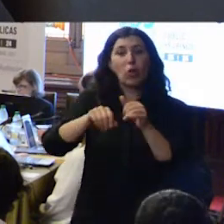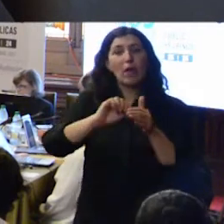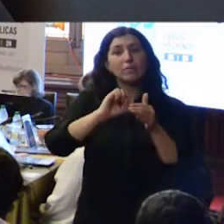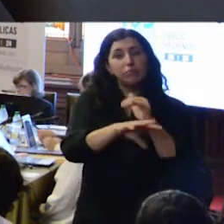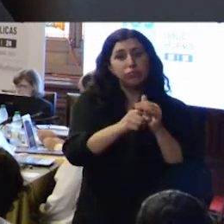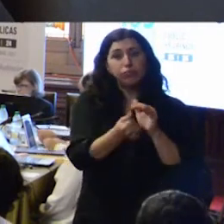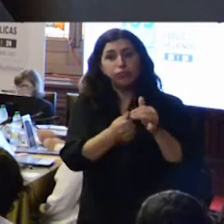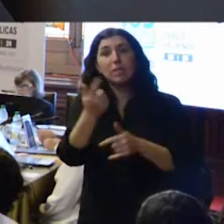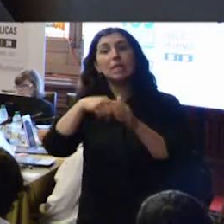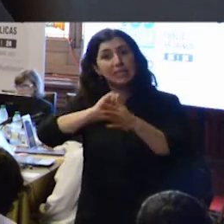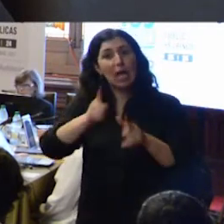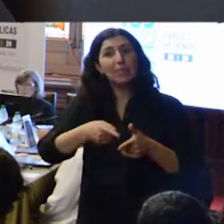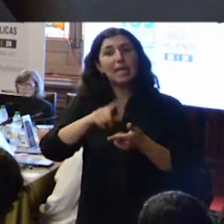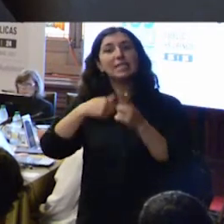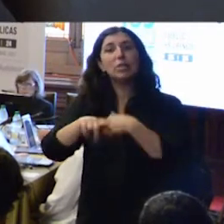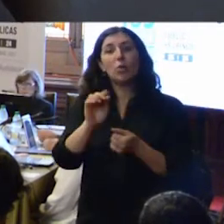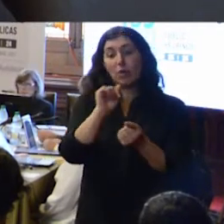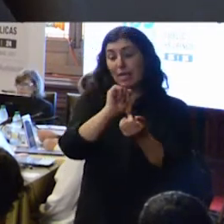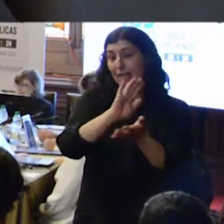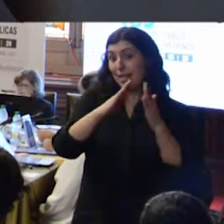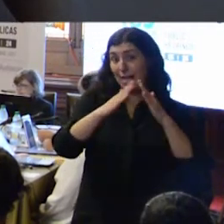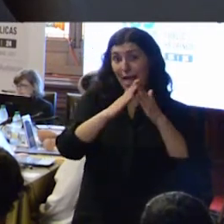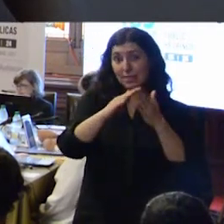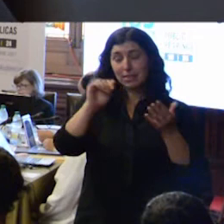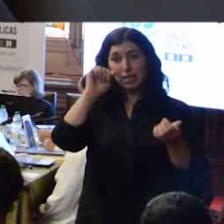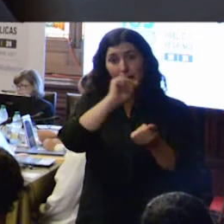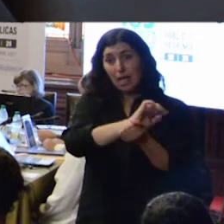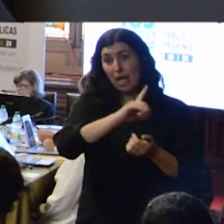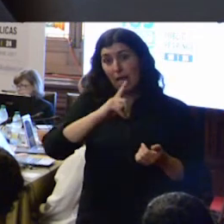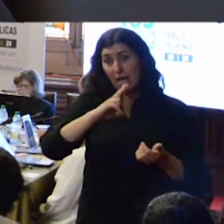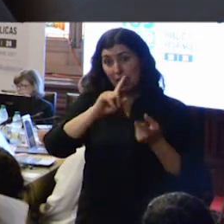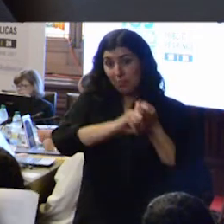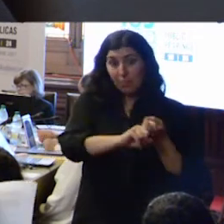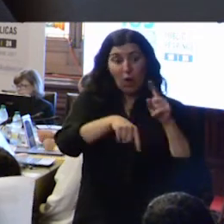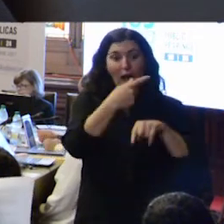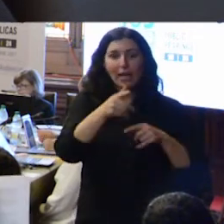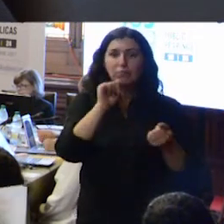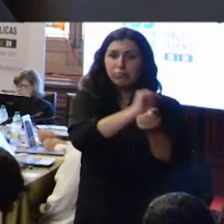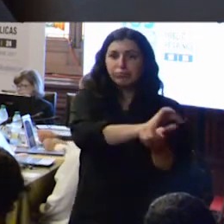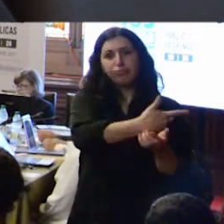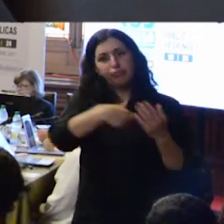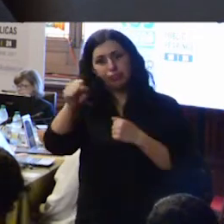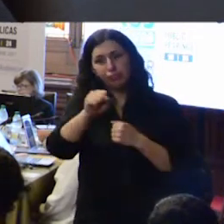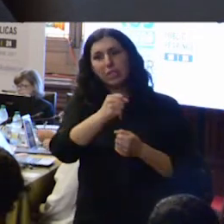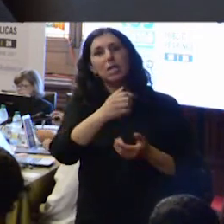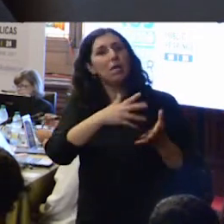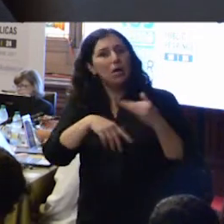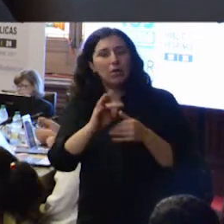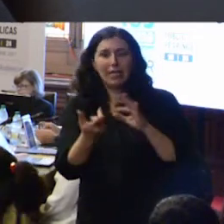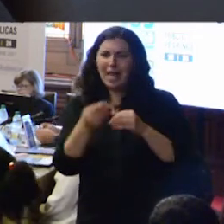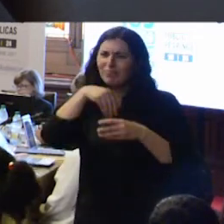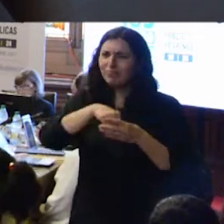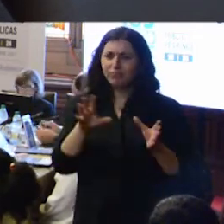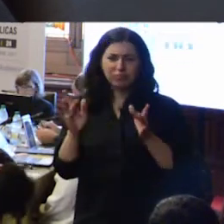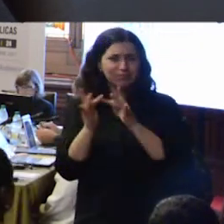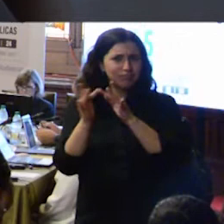se efectuó el secuestro en la casa de su esposa, es decir, con bienes que no guardan relación con los activos de la asociación en donde él ejerce su activismo,